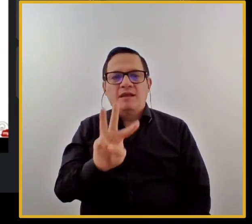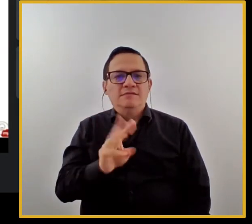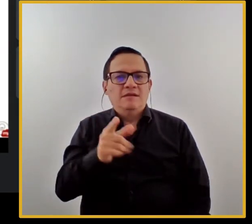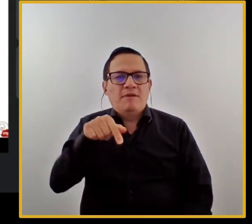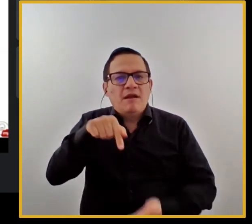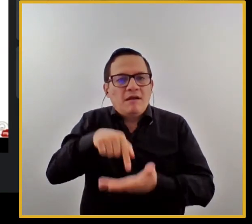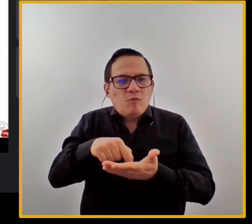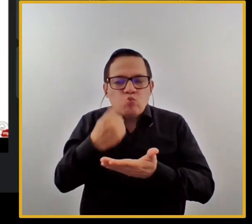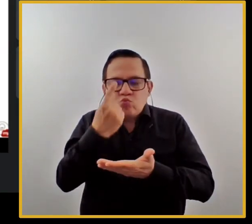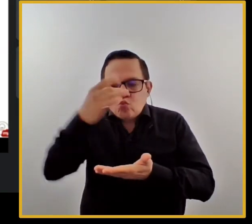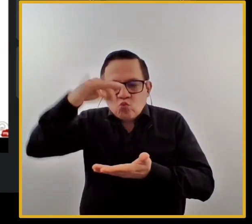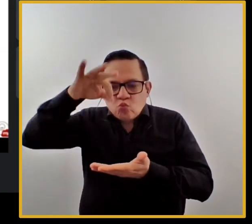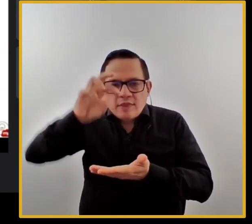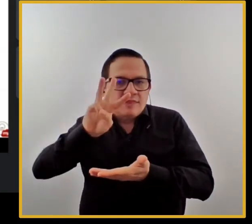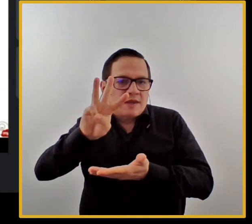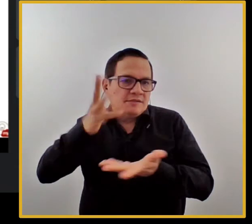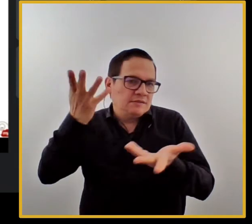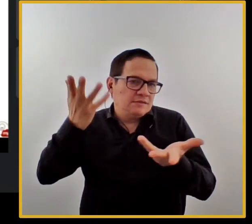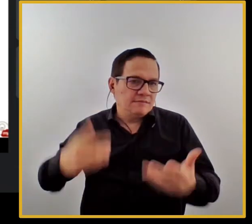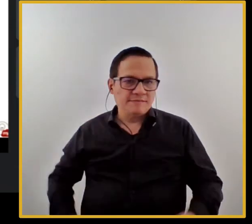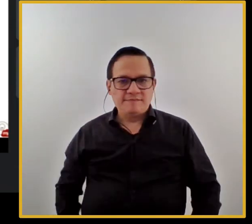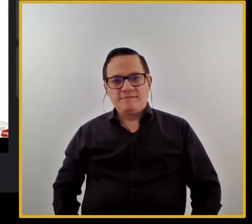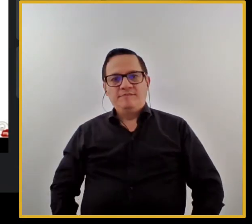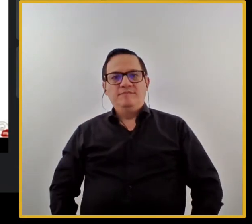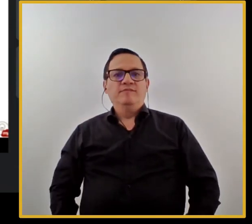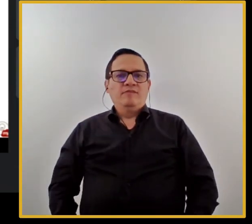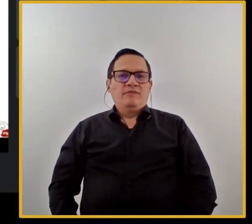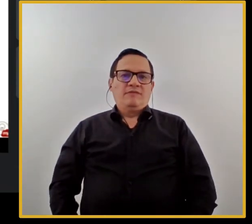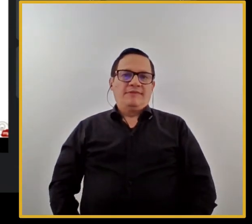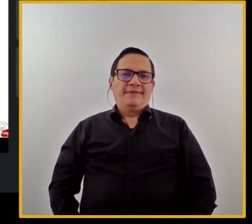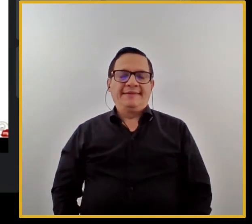solo 3. Entonces, ¿de dónde sale el otro 3?